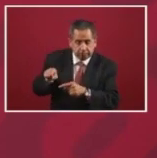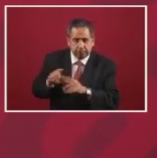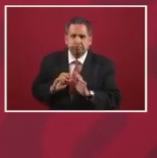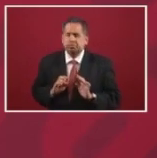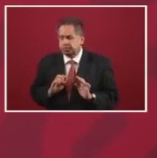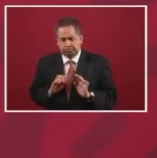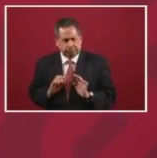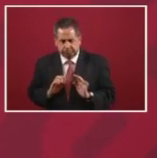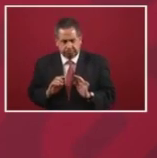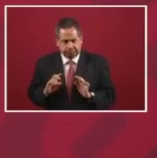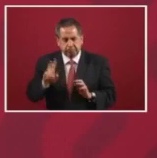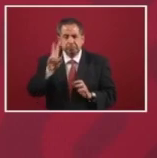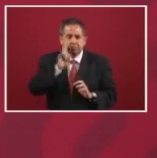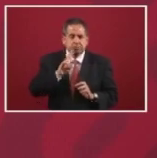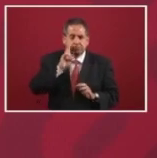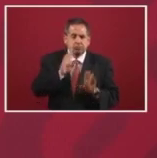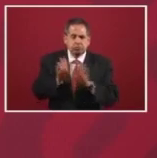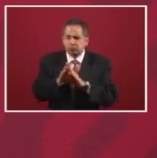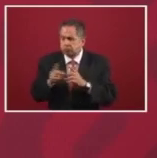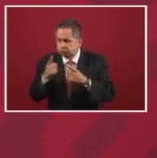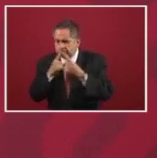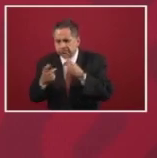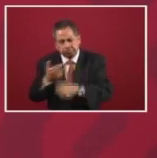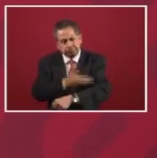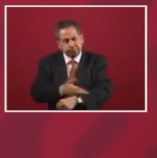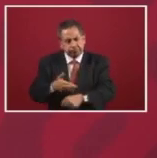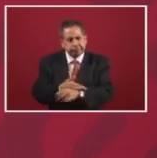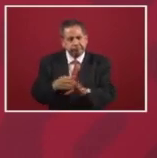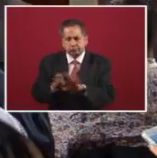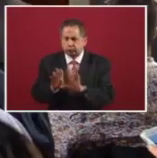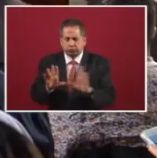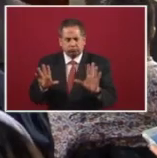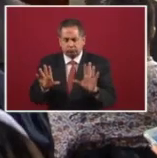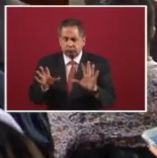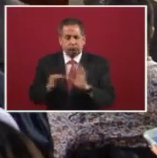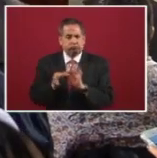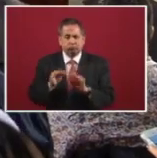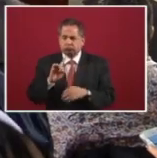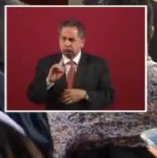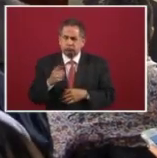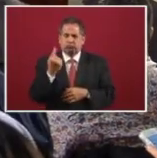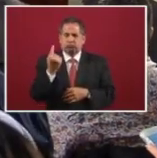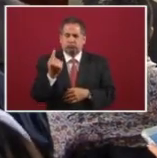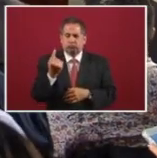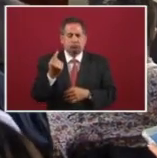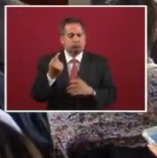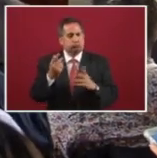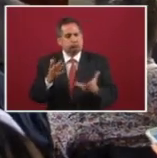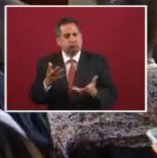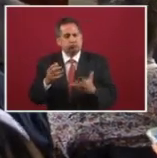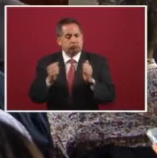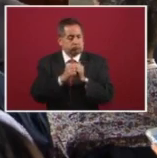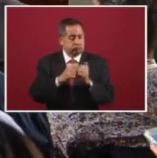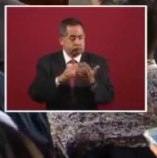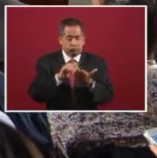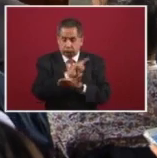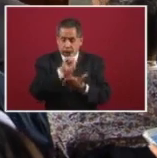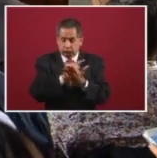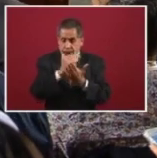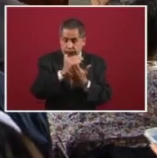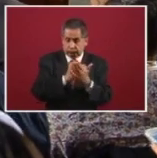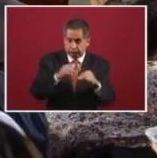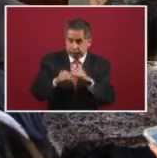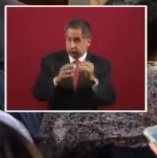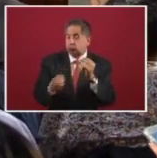se busca el mecanismo y de conformidad con la reforma laboral,